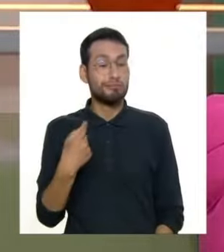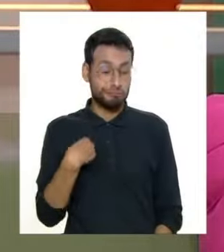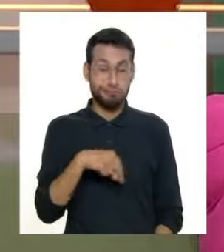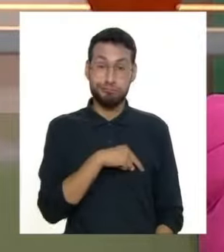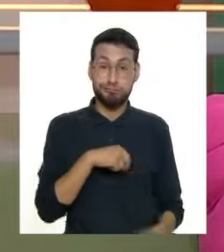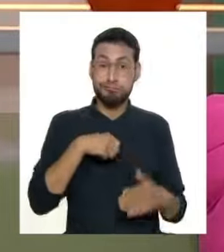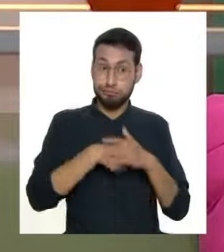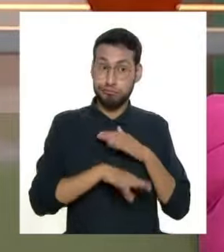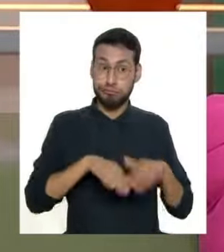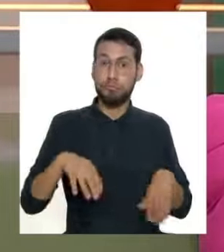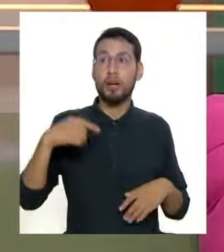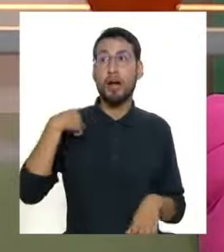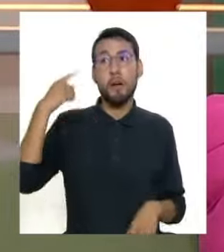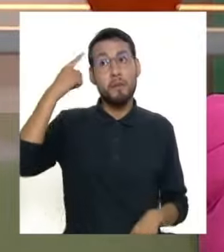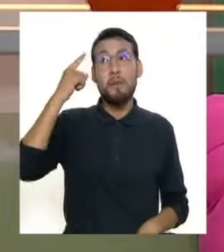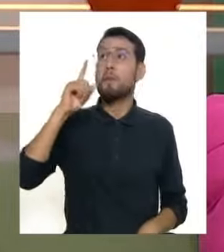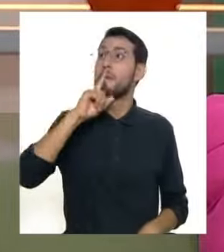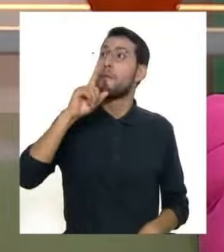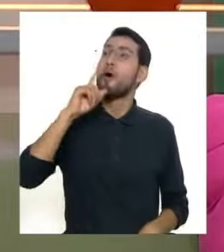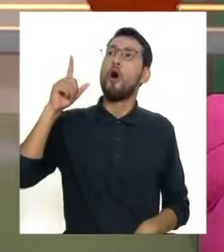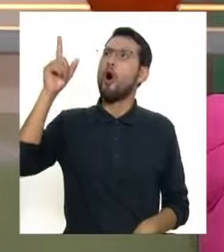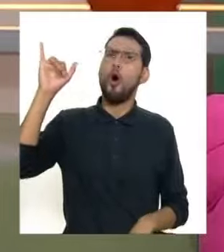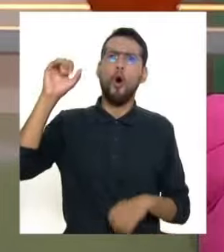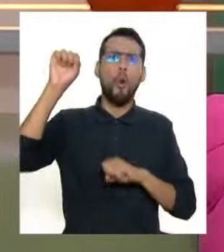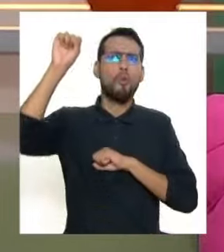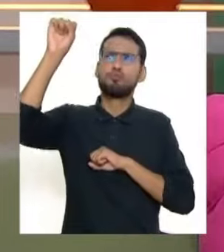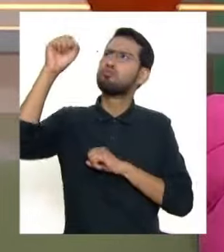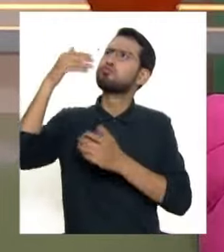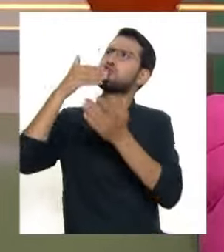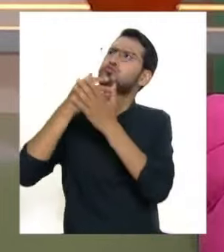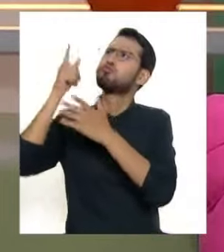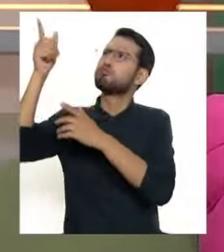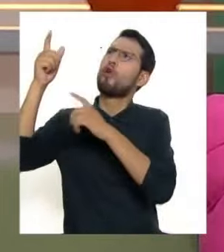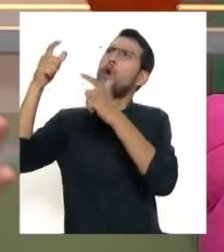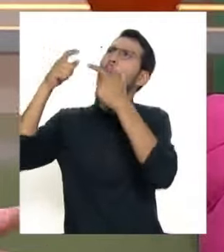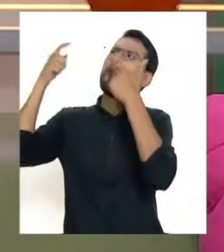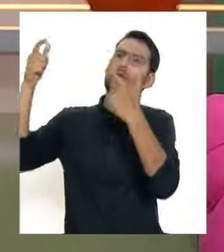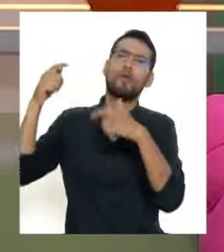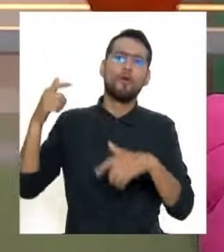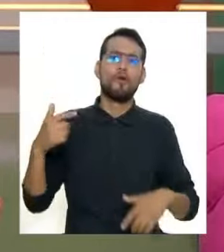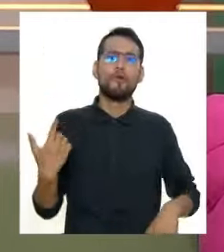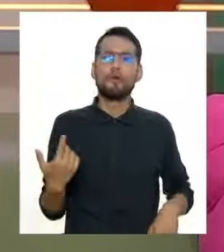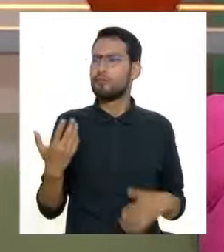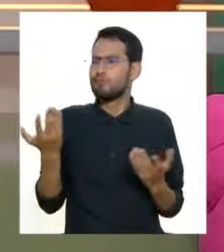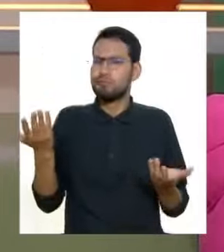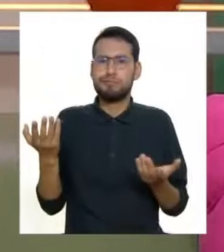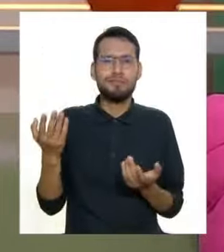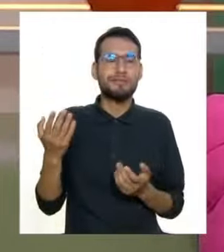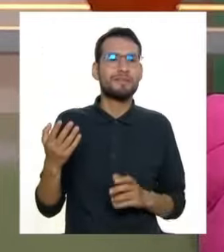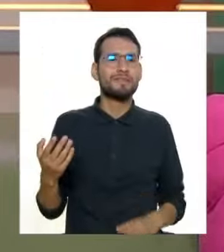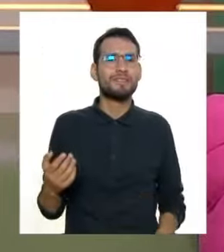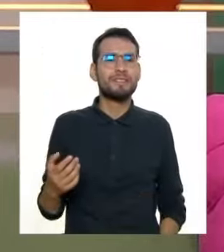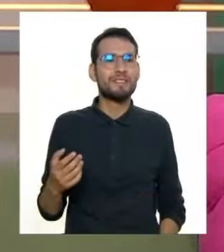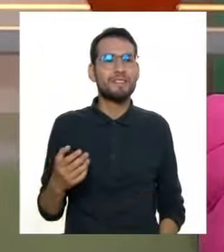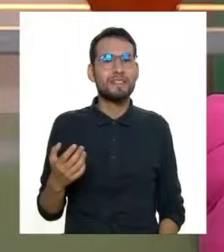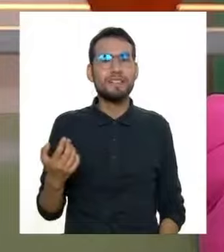como hijos idealizamos a nuestros padres como superhéroes, ¿no? Supergirls, Iron Man, ¿no?